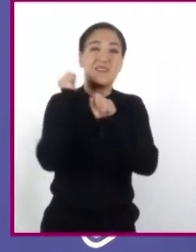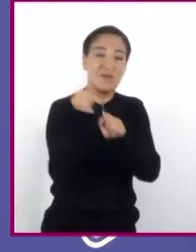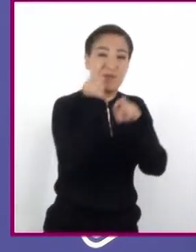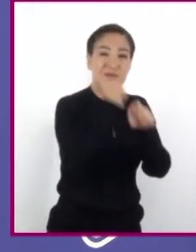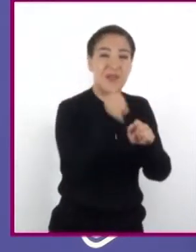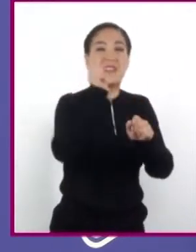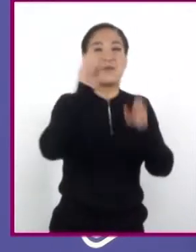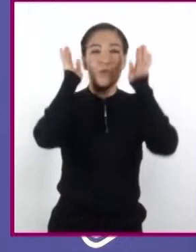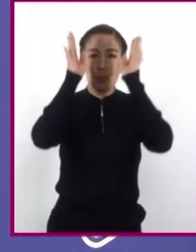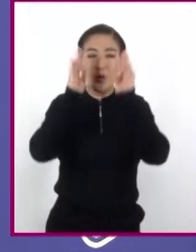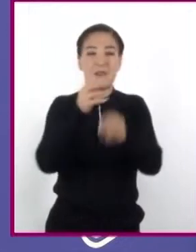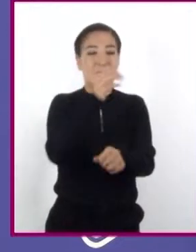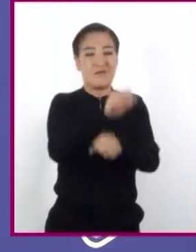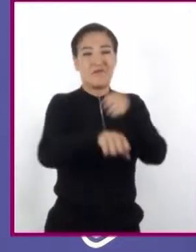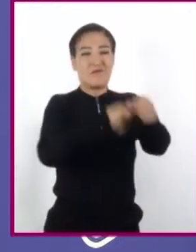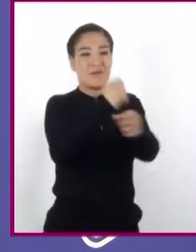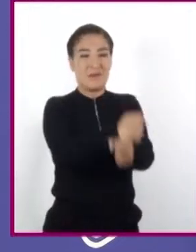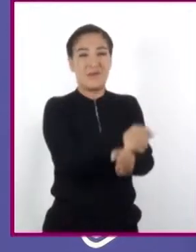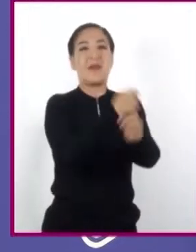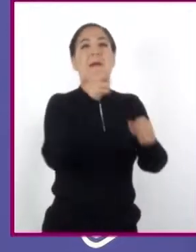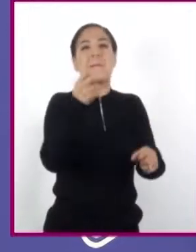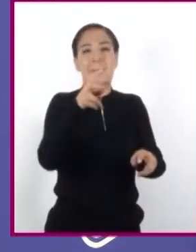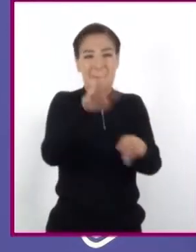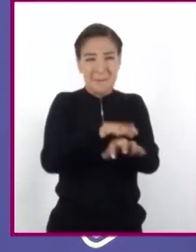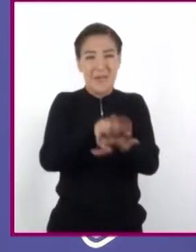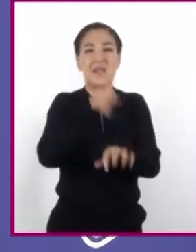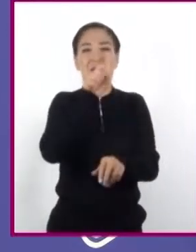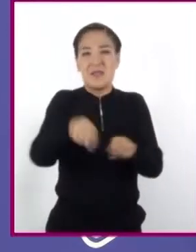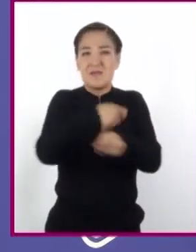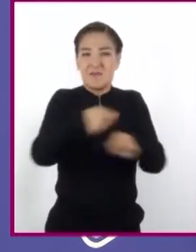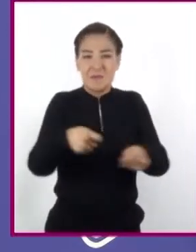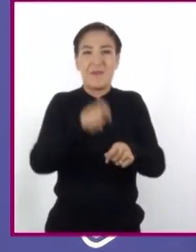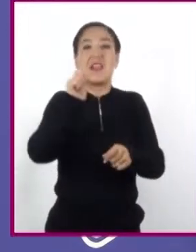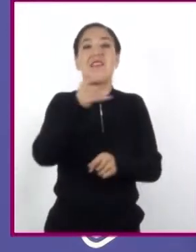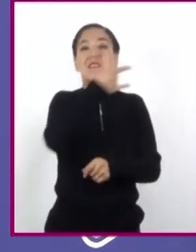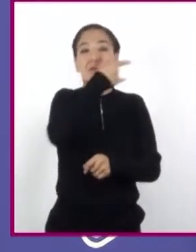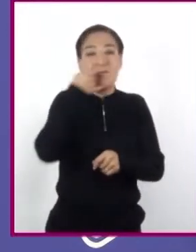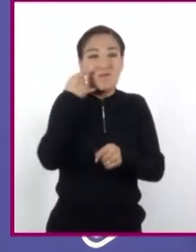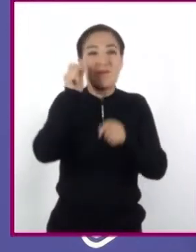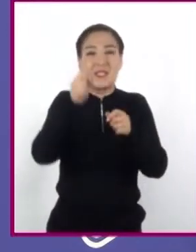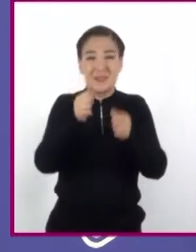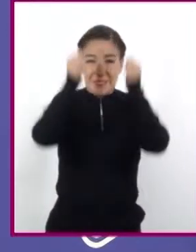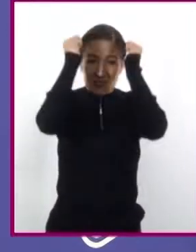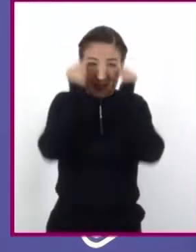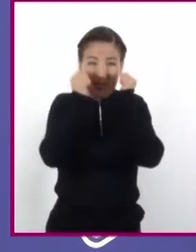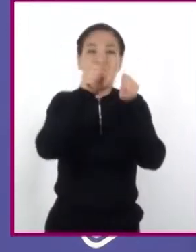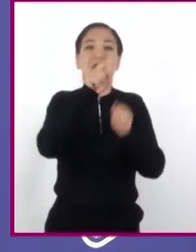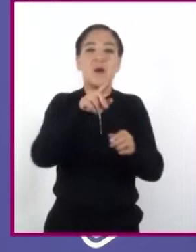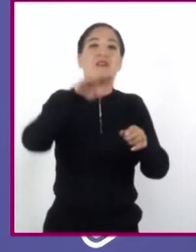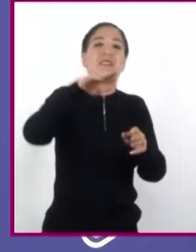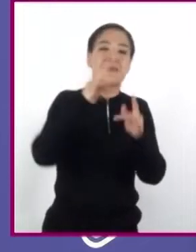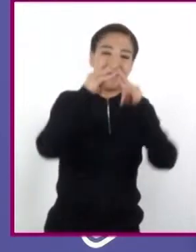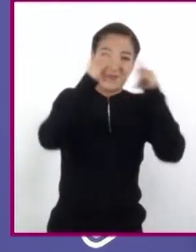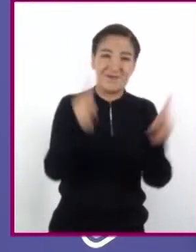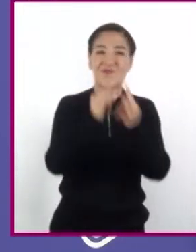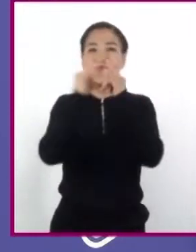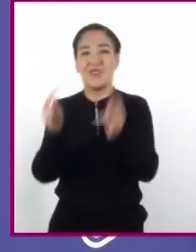de manos y pies, con una soga en la garganta y una truza en la cabeza, y también recorrió los tianguis de la